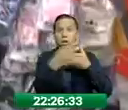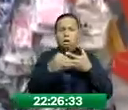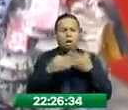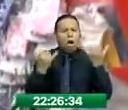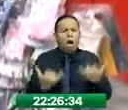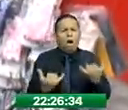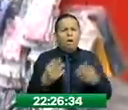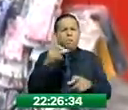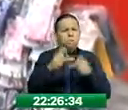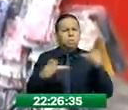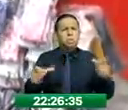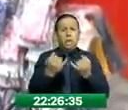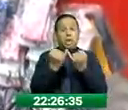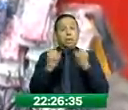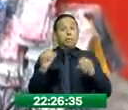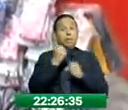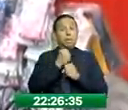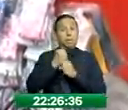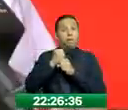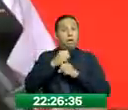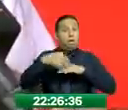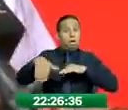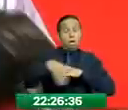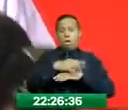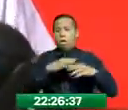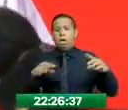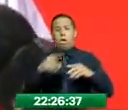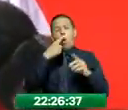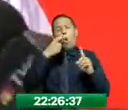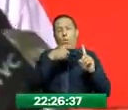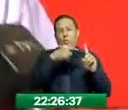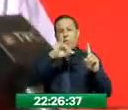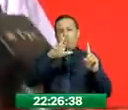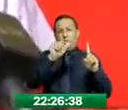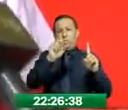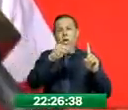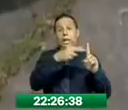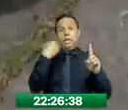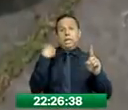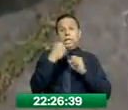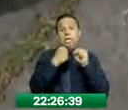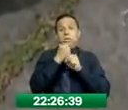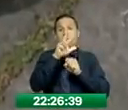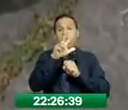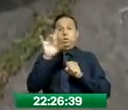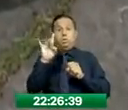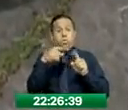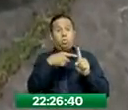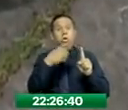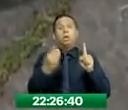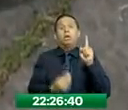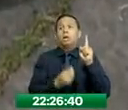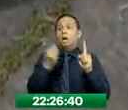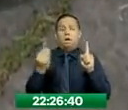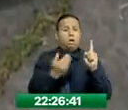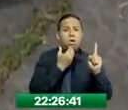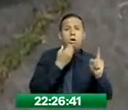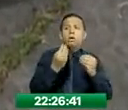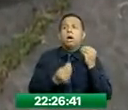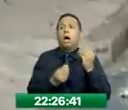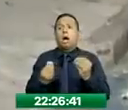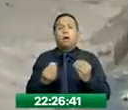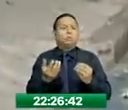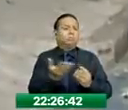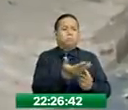juan tiene apenas 38 años laboraba como guardia de seguridad y perdió su empleo ahora fuerte enseres con su pequeño hijo como